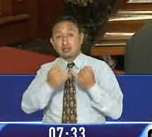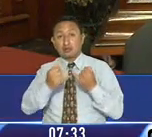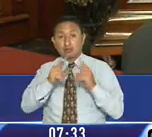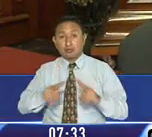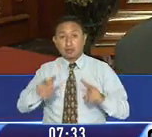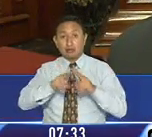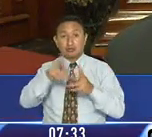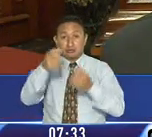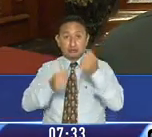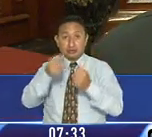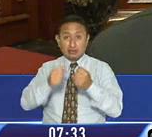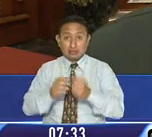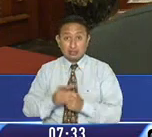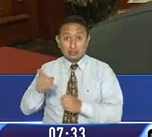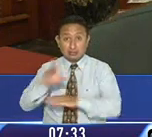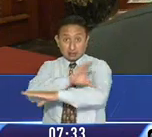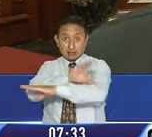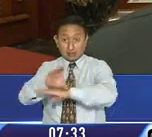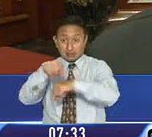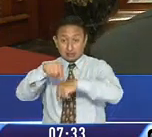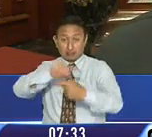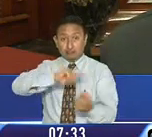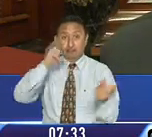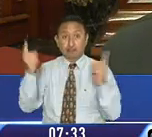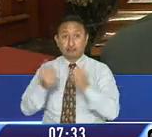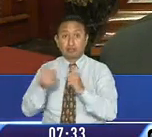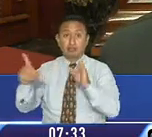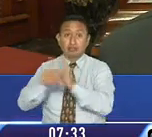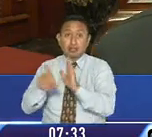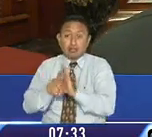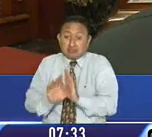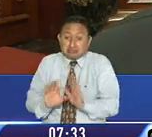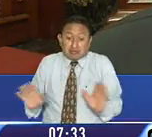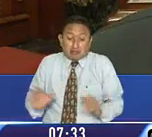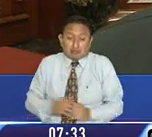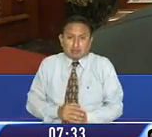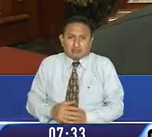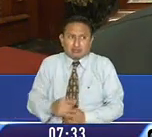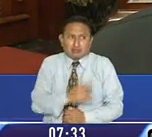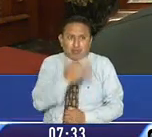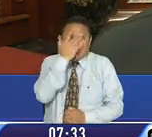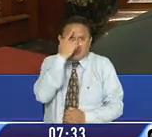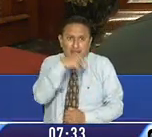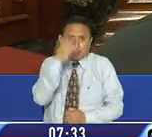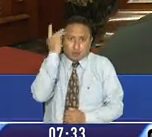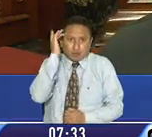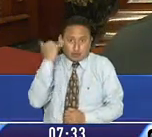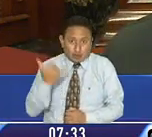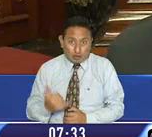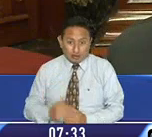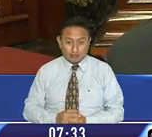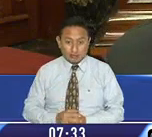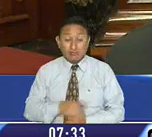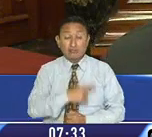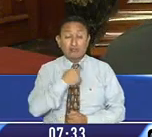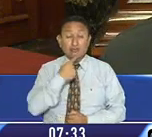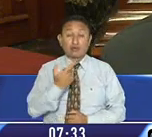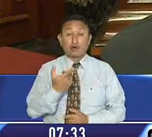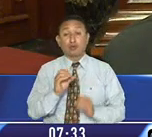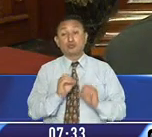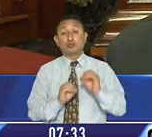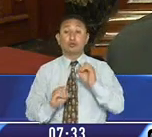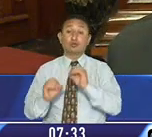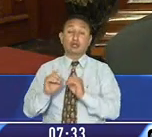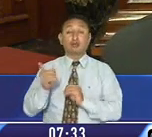cruda en finca, estamos transformando a ley, eso es todo. Yo no sé por qué se preocupan, pero ahora aparecen que también ya hay observaciones,